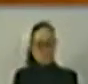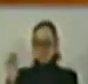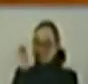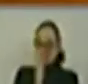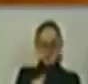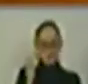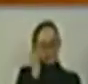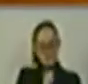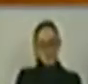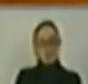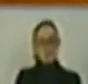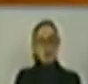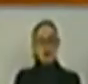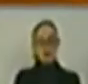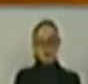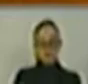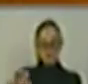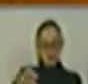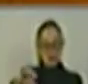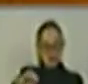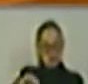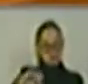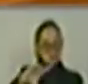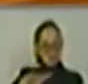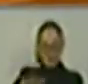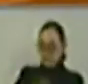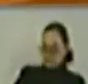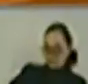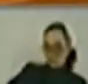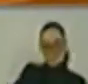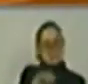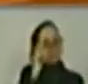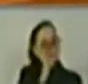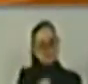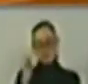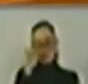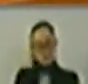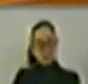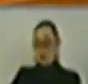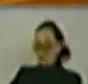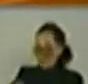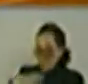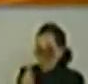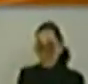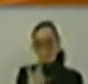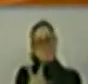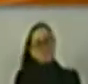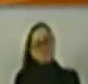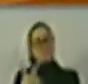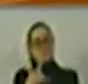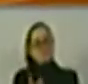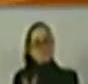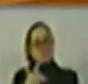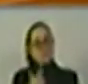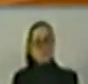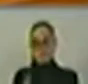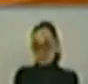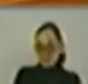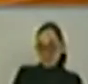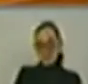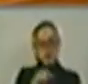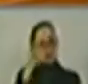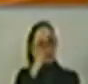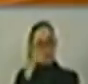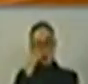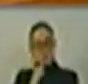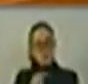los Juegos Centroamericanos y del Caribe. Gracias a su esfuerzo y dedicación, siempre ha ocupado los